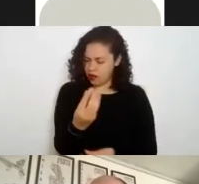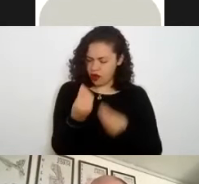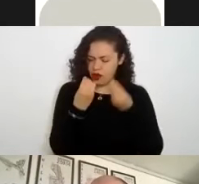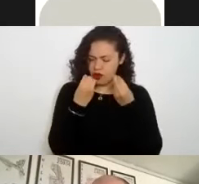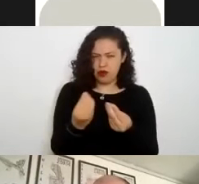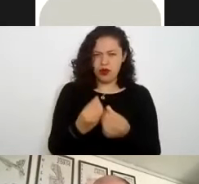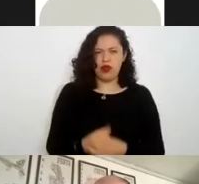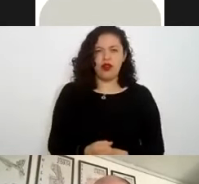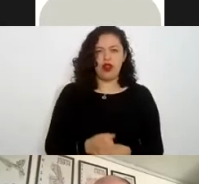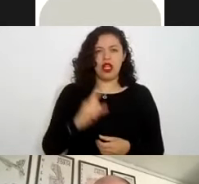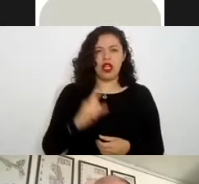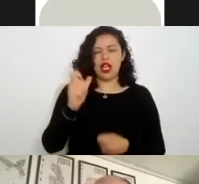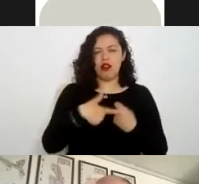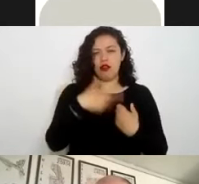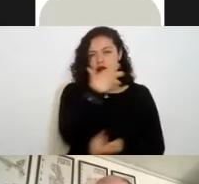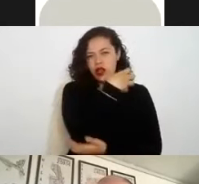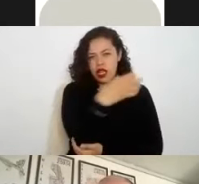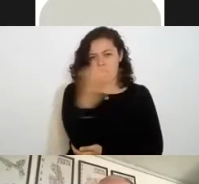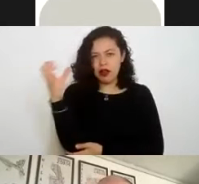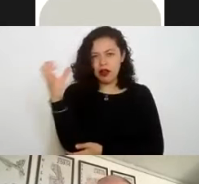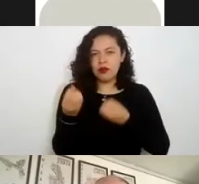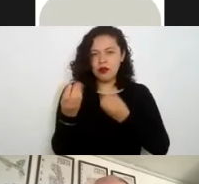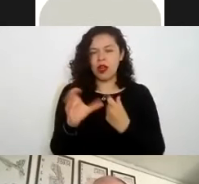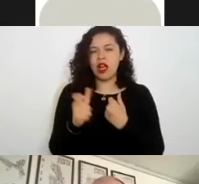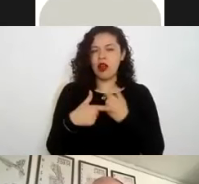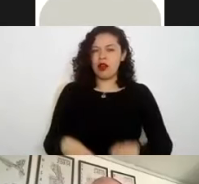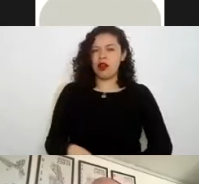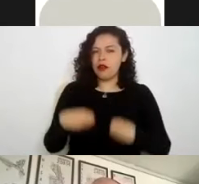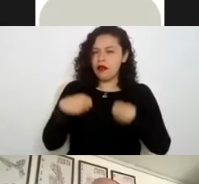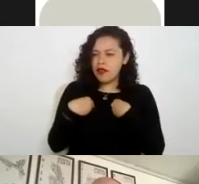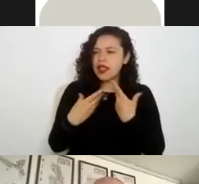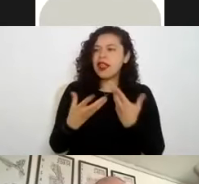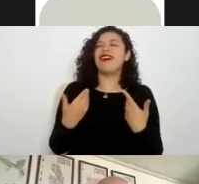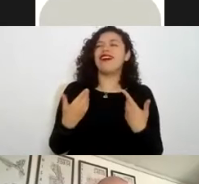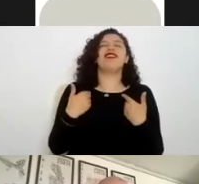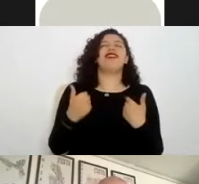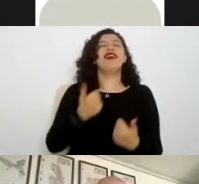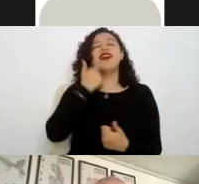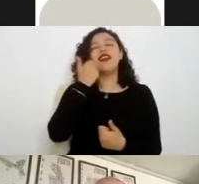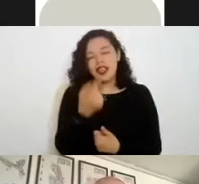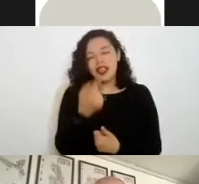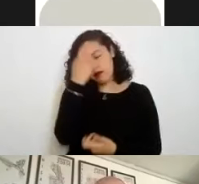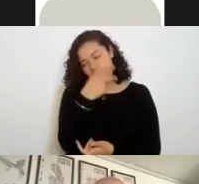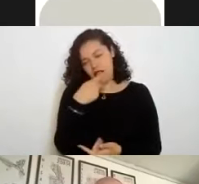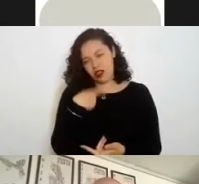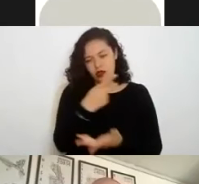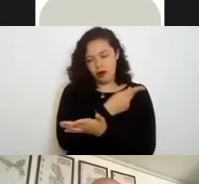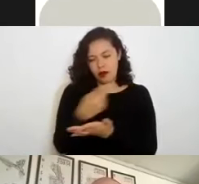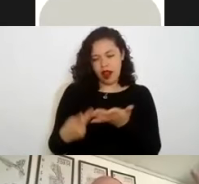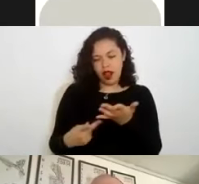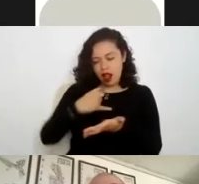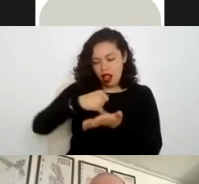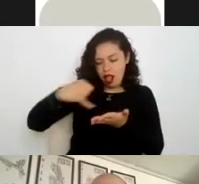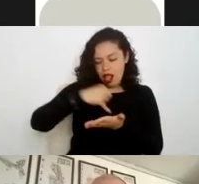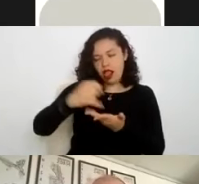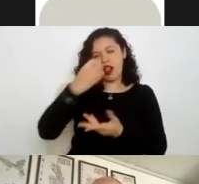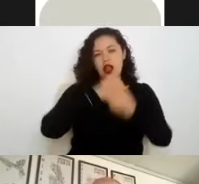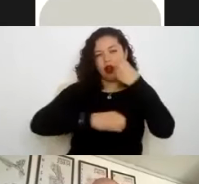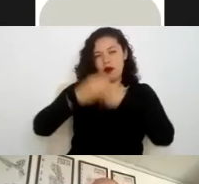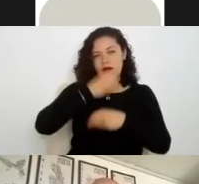un huerto les daba pues, cierto sentido de vida. Ellos poder plantar su comida, plantar una